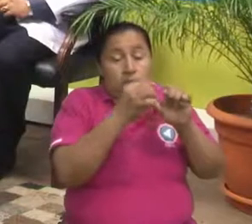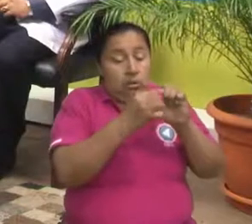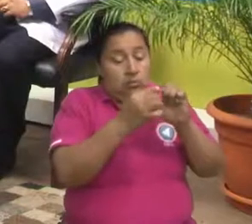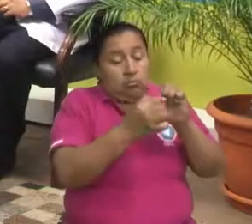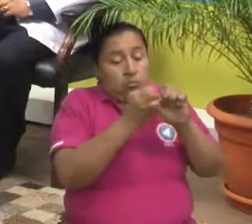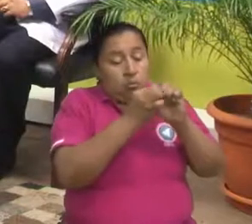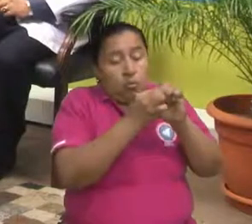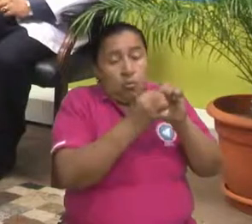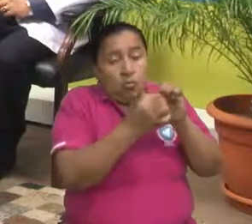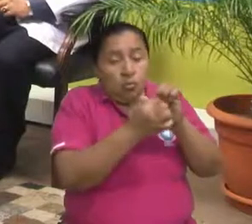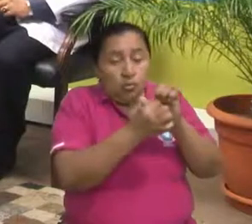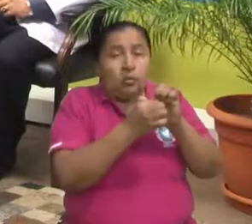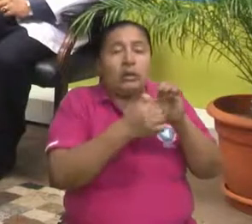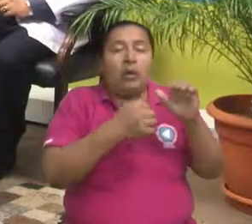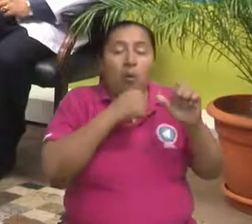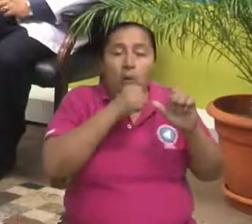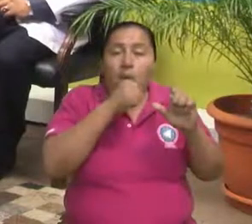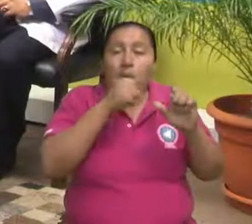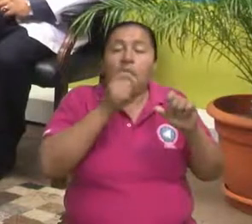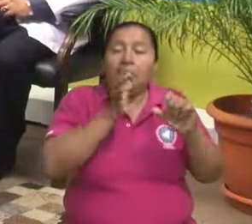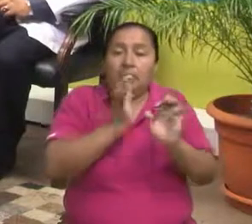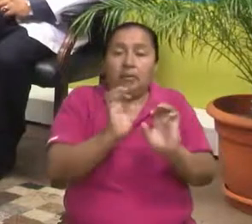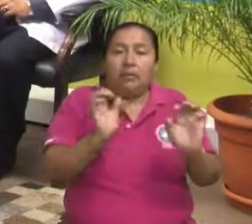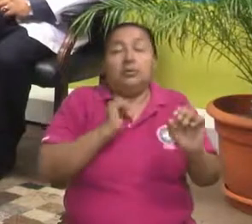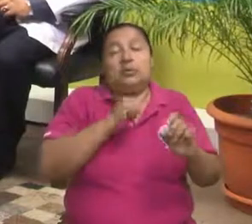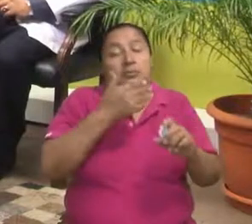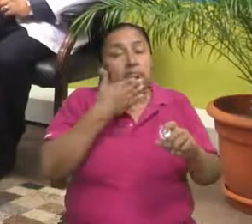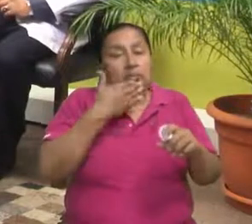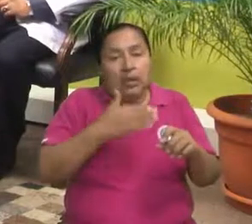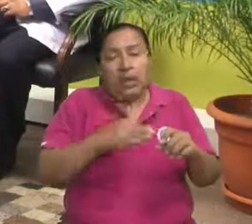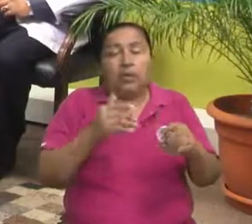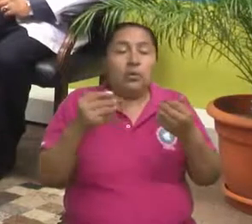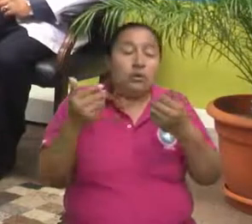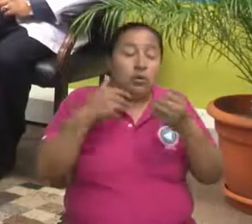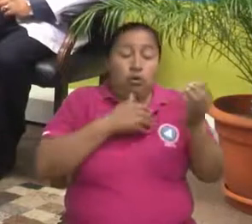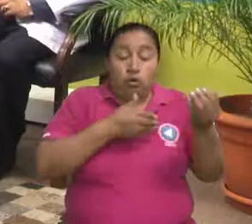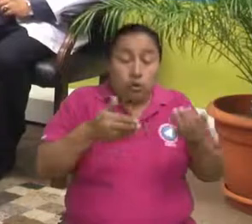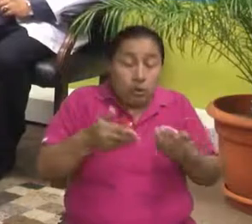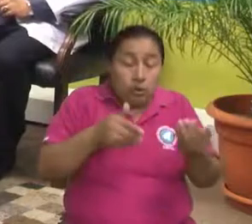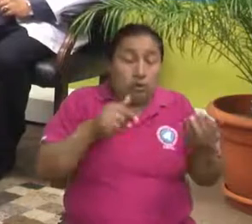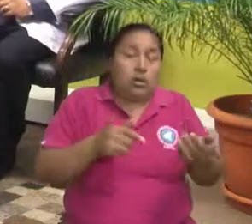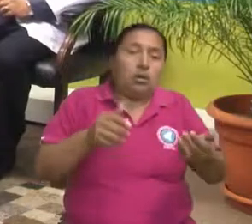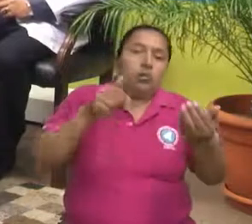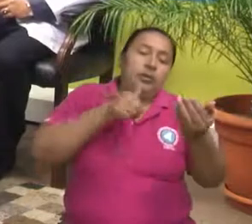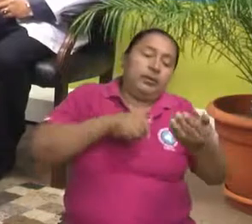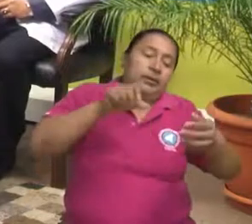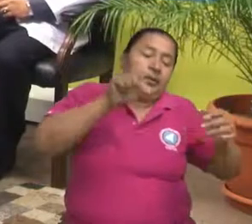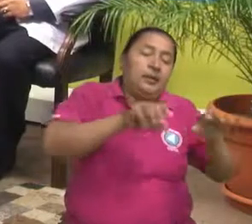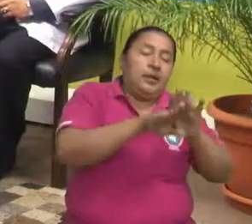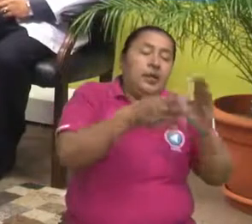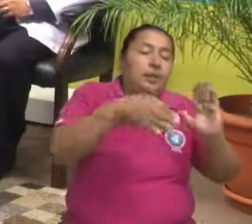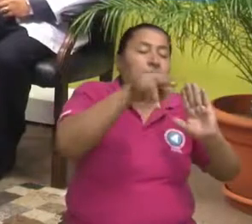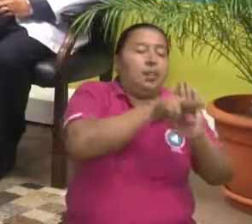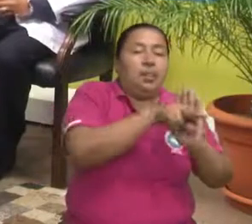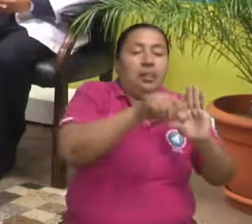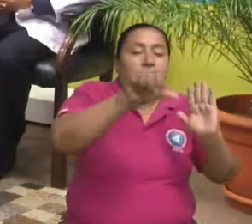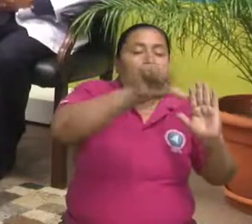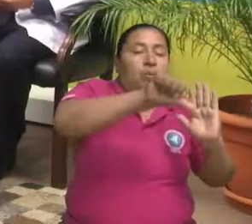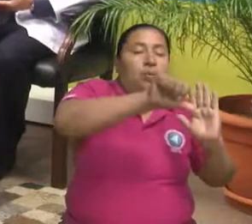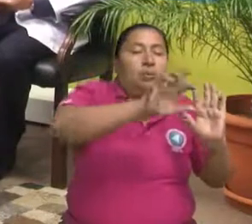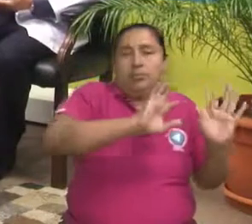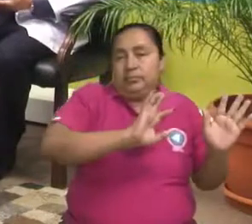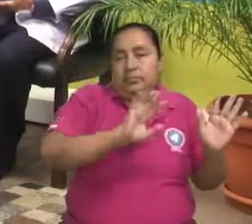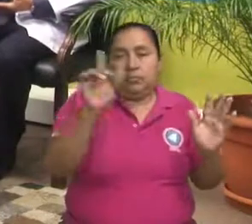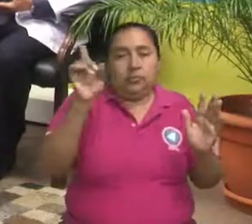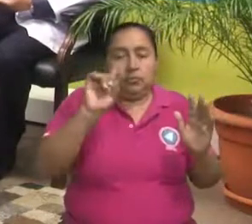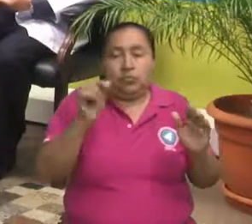con la garganta. Entonces, es malo alimentar a los niños acostados, ¿ves? A veces en